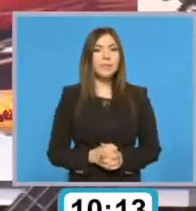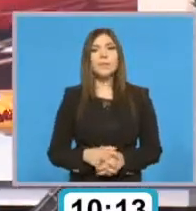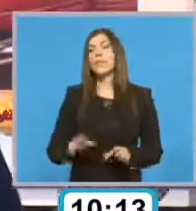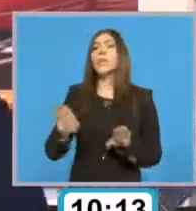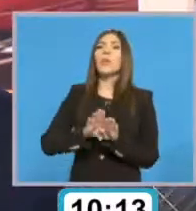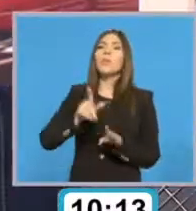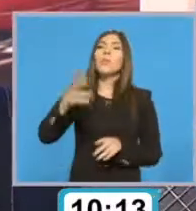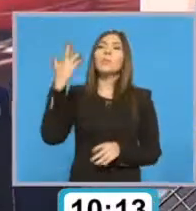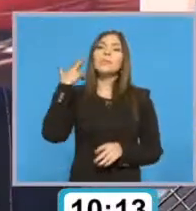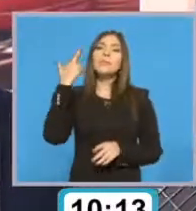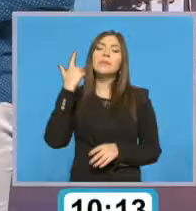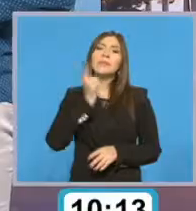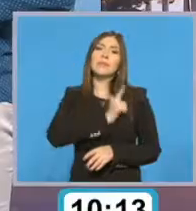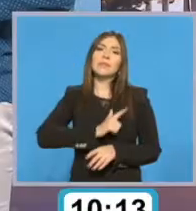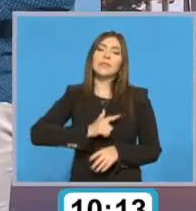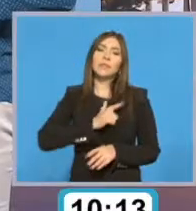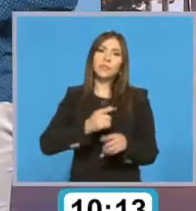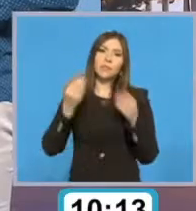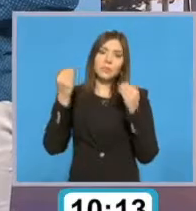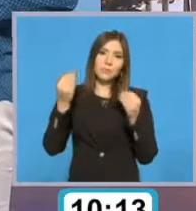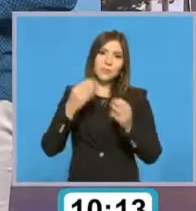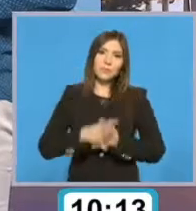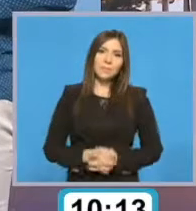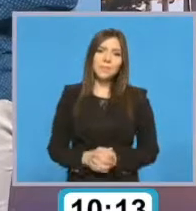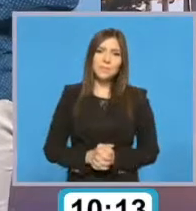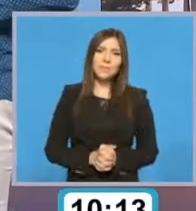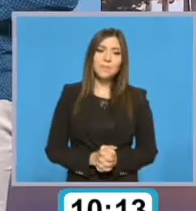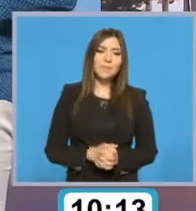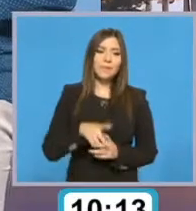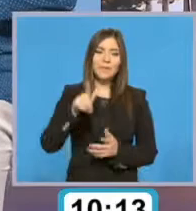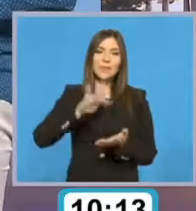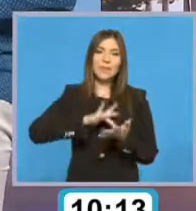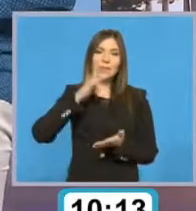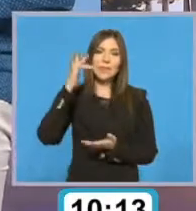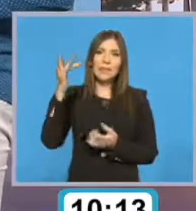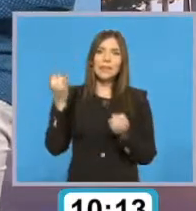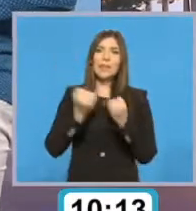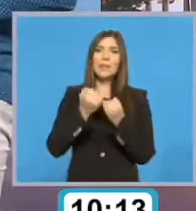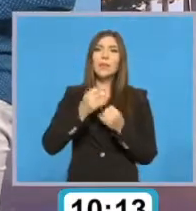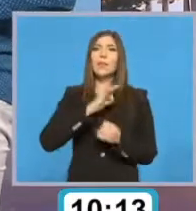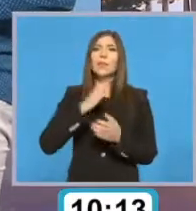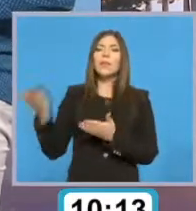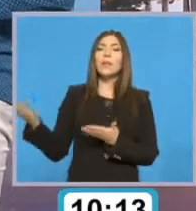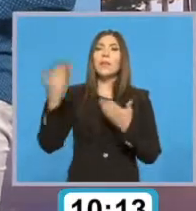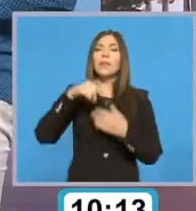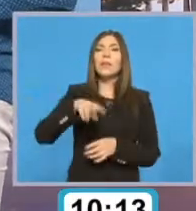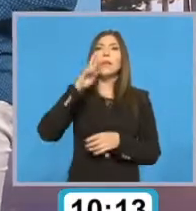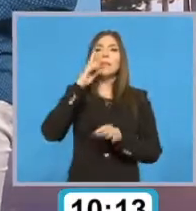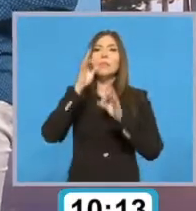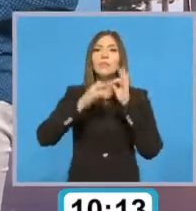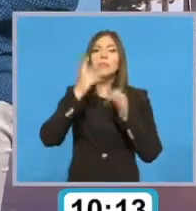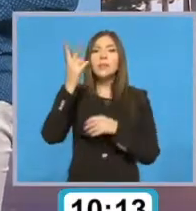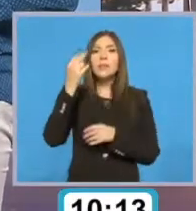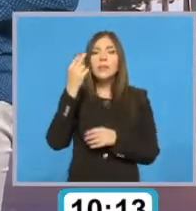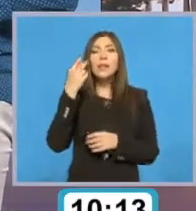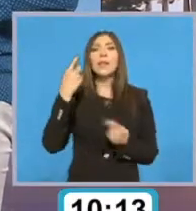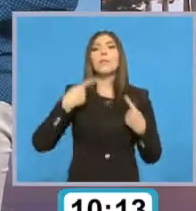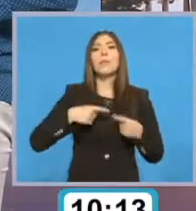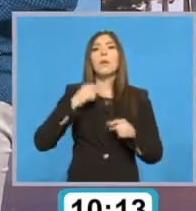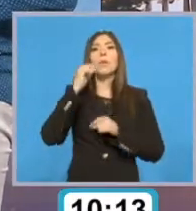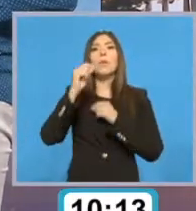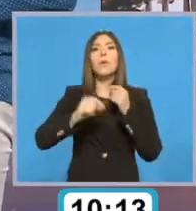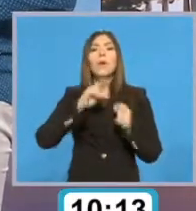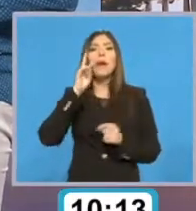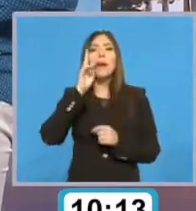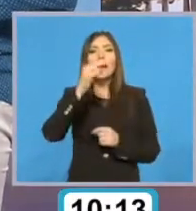como oyente disfruta de verdad mucho. Bueno, yo lo agradezco muchísimo también estos espacios porque son finalmente por los que la gente ya comienza a llegar